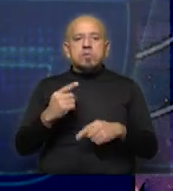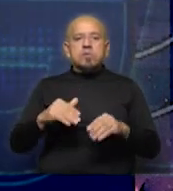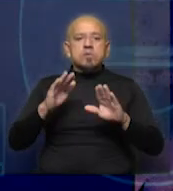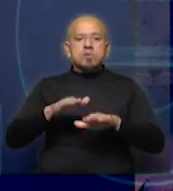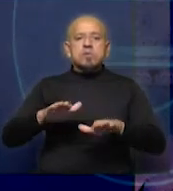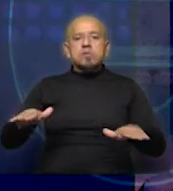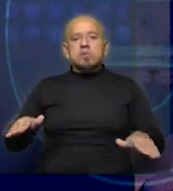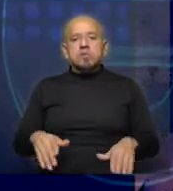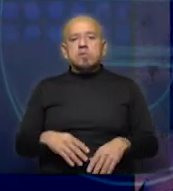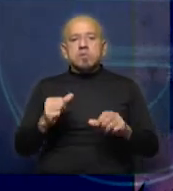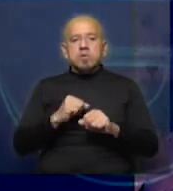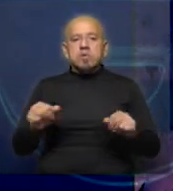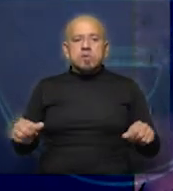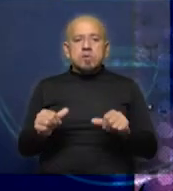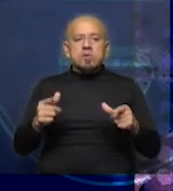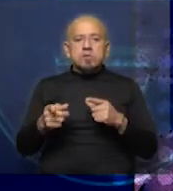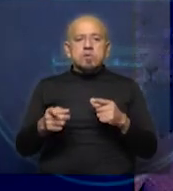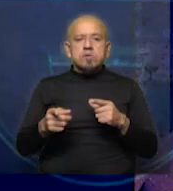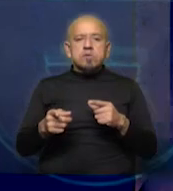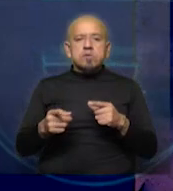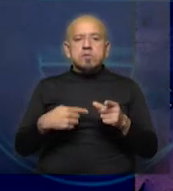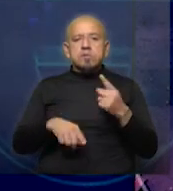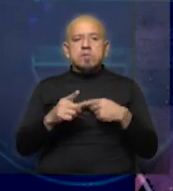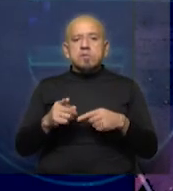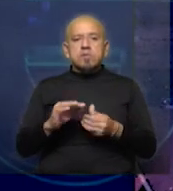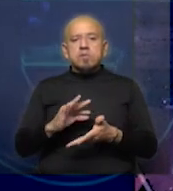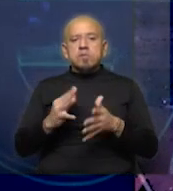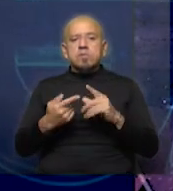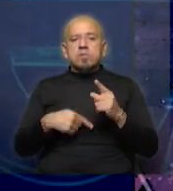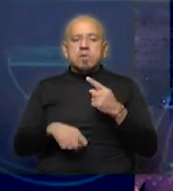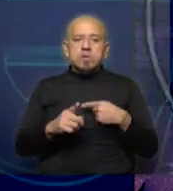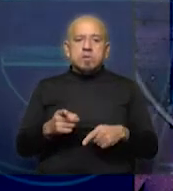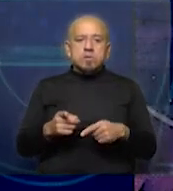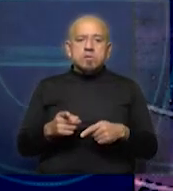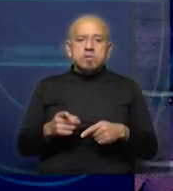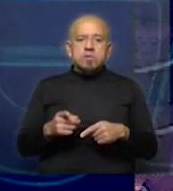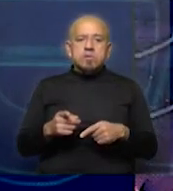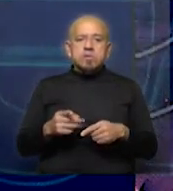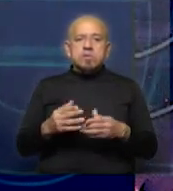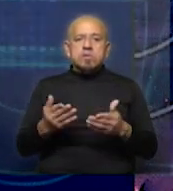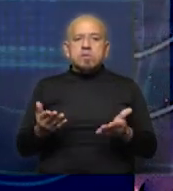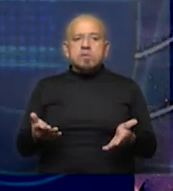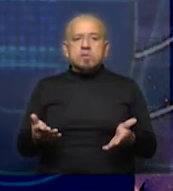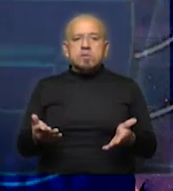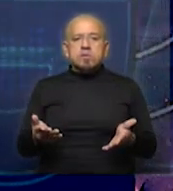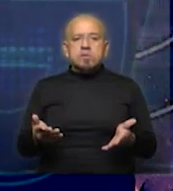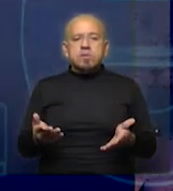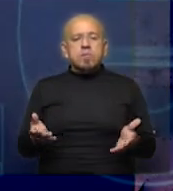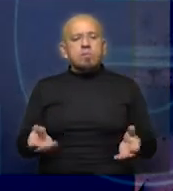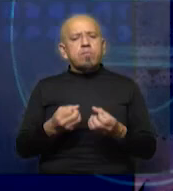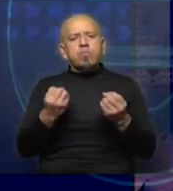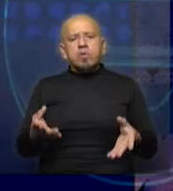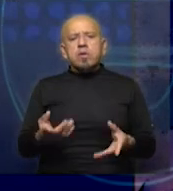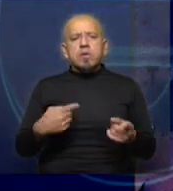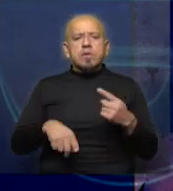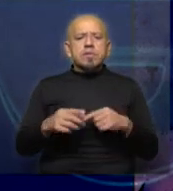no como poder generar tomar las las pantallas como una herramienta no que eso esto que traes no como por qué cosas están